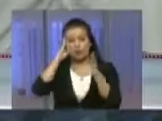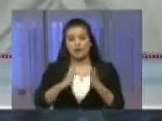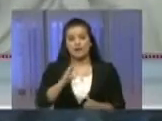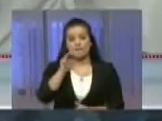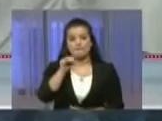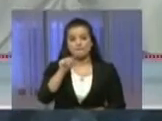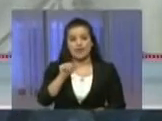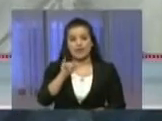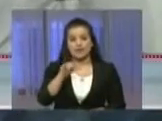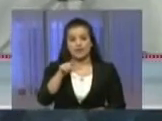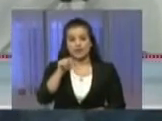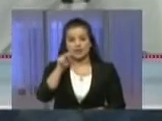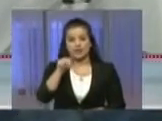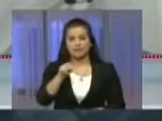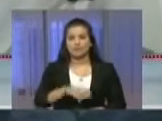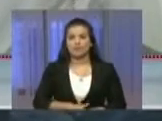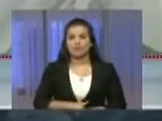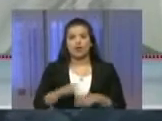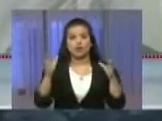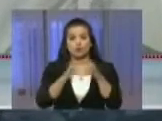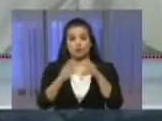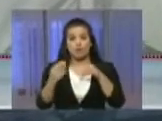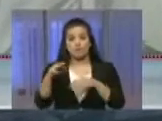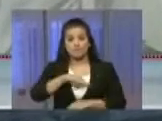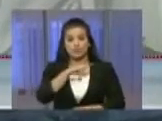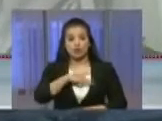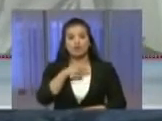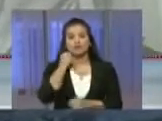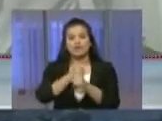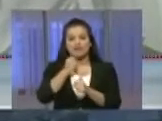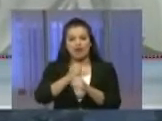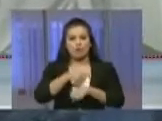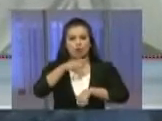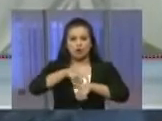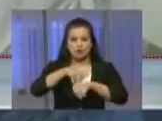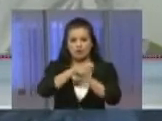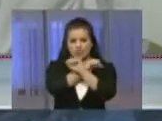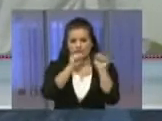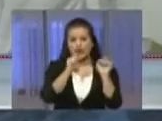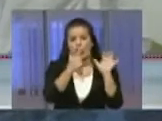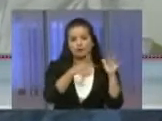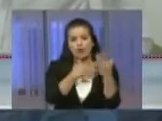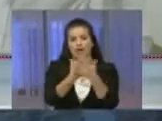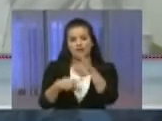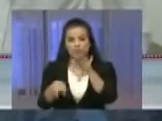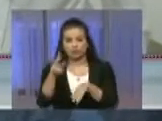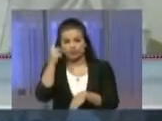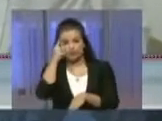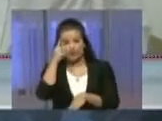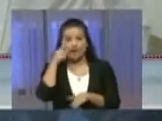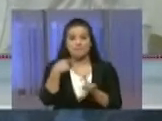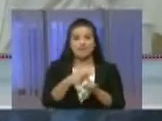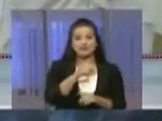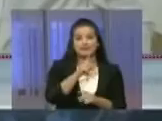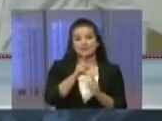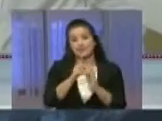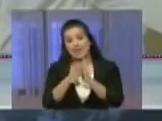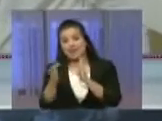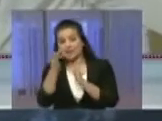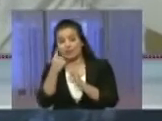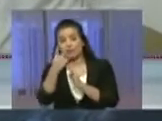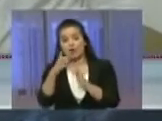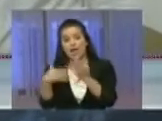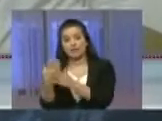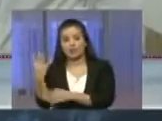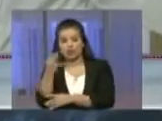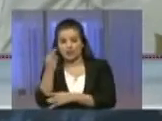bueno en nuestra base de Misión nosotros trabajamos horario de la mañana de 8 a 12 del día y horario de la tarde de 1 a 4 de la tarde el horario de la